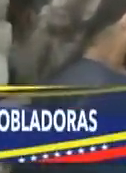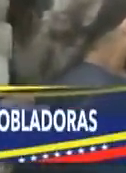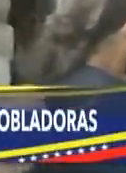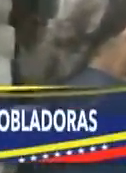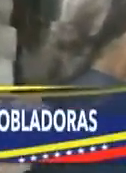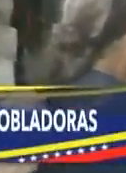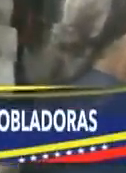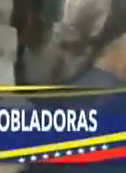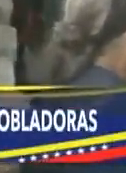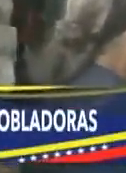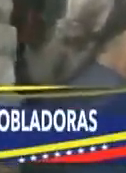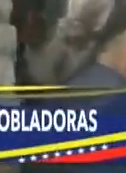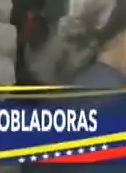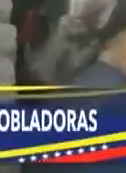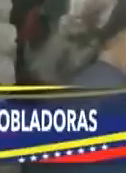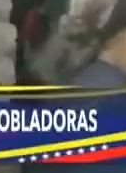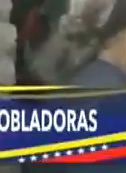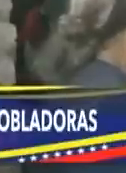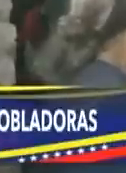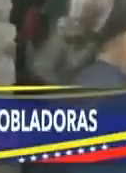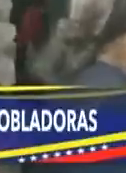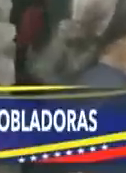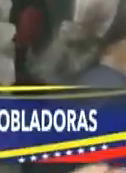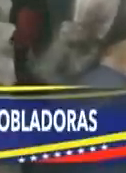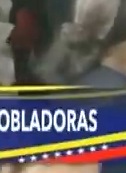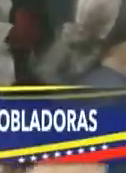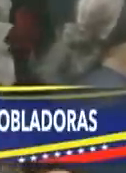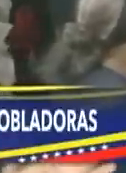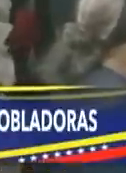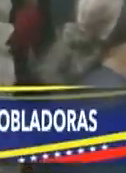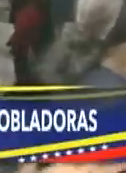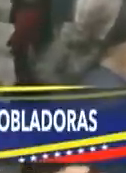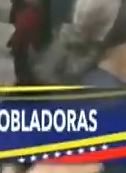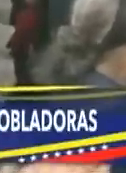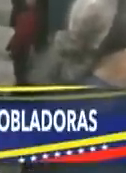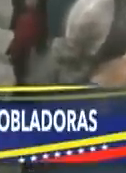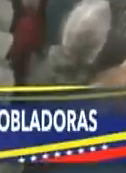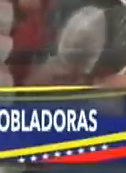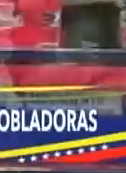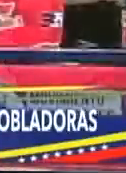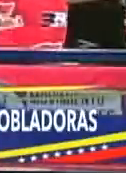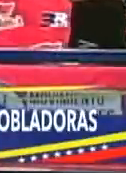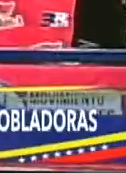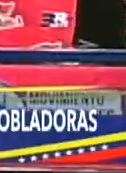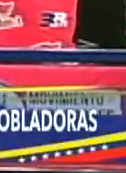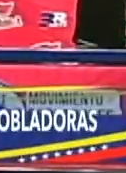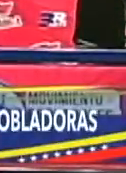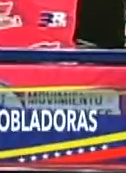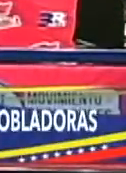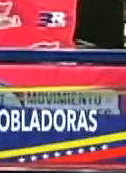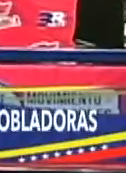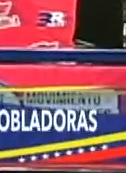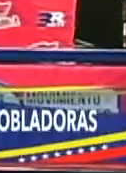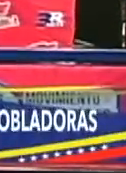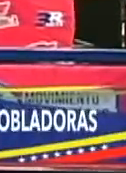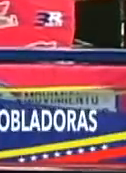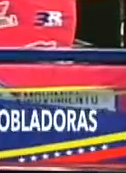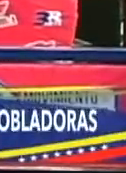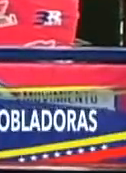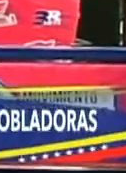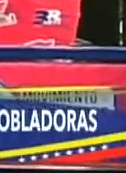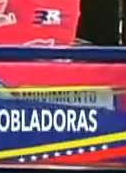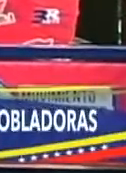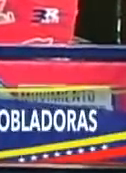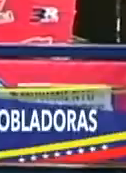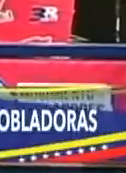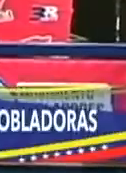al poder el pueblo ha ordenado presidente la república nicolás maduro como legal al comandante eterno hugo chávez y así se ha ido